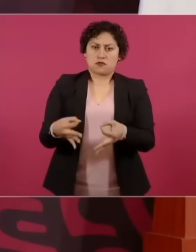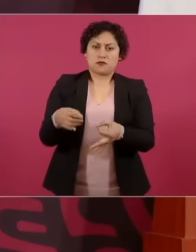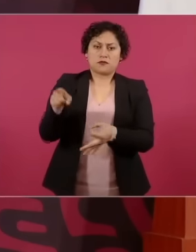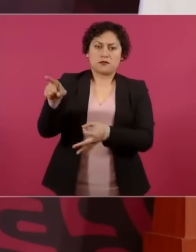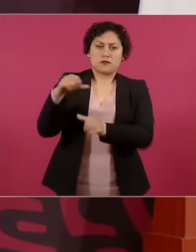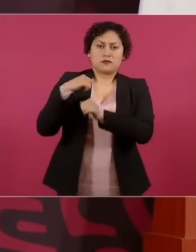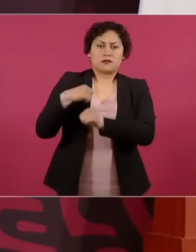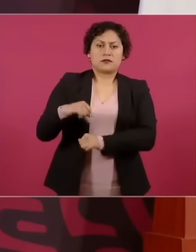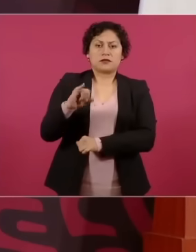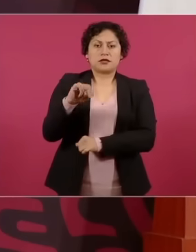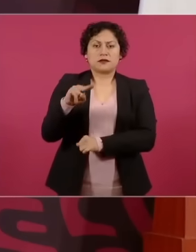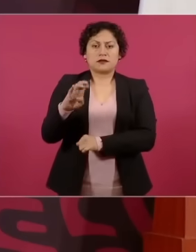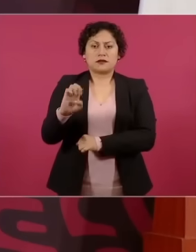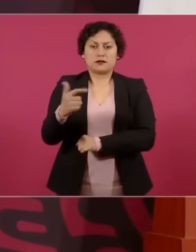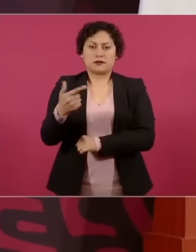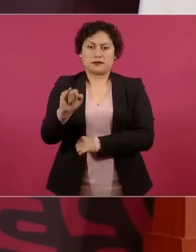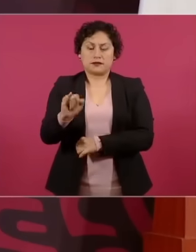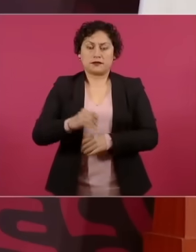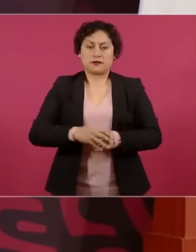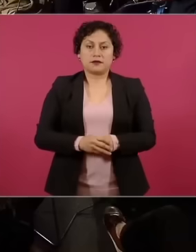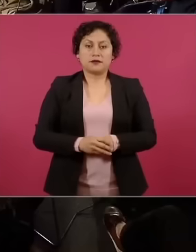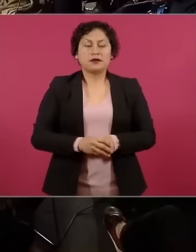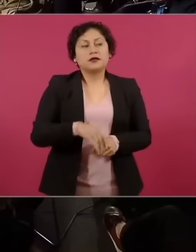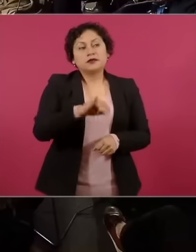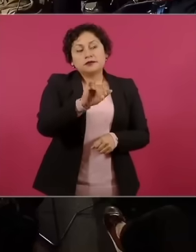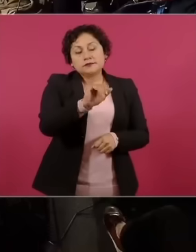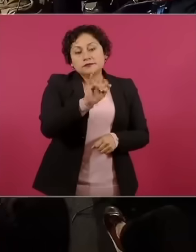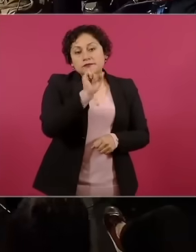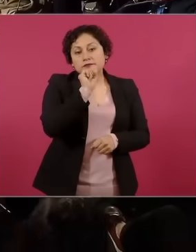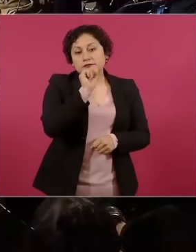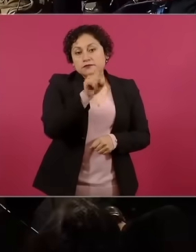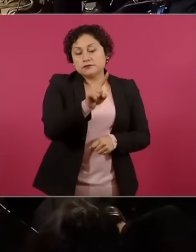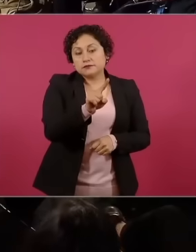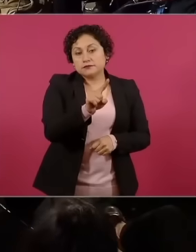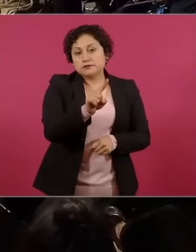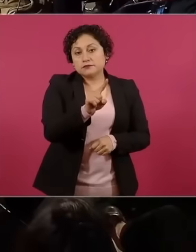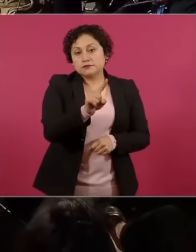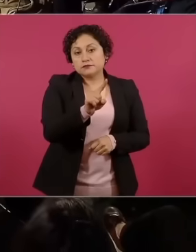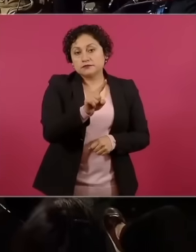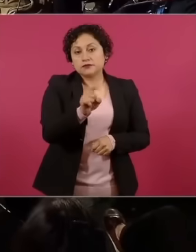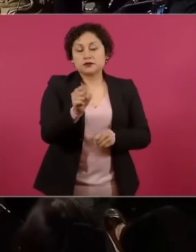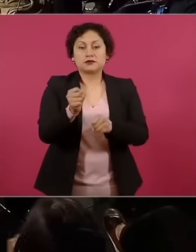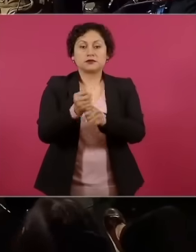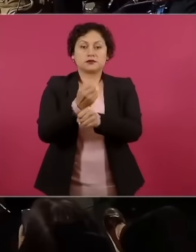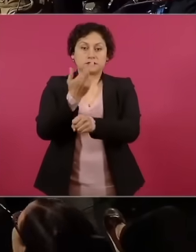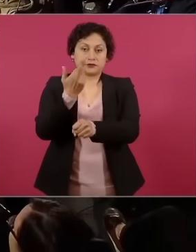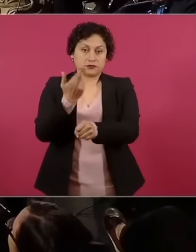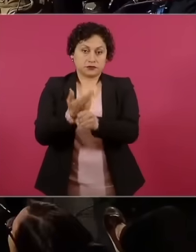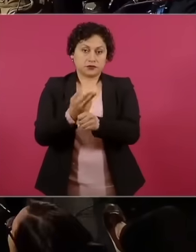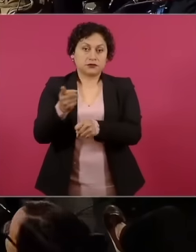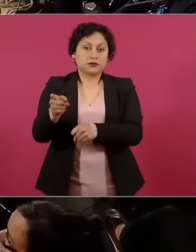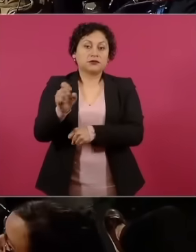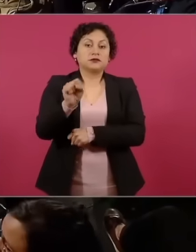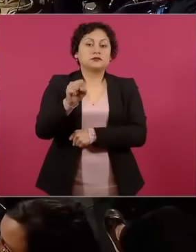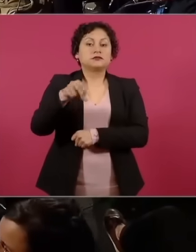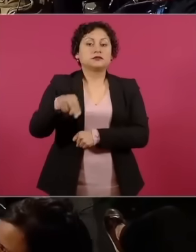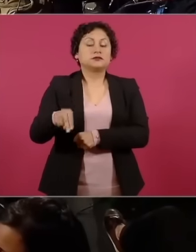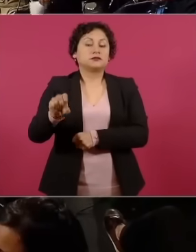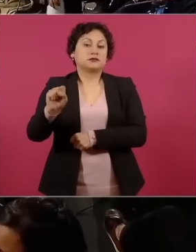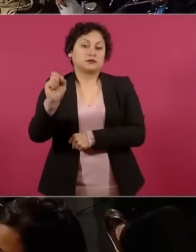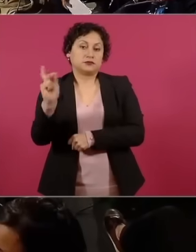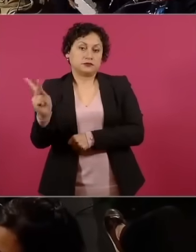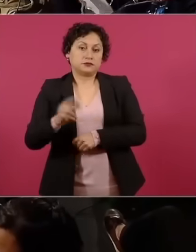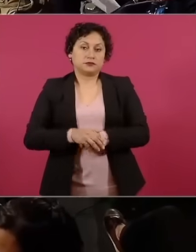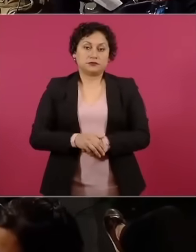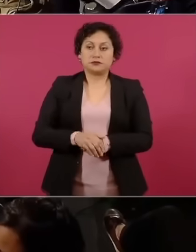INEGI. Sí, también de la del Secretariado Ejecutivo del Sistema Nacional de Seguridad Pública. Así es,